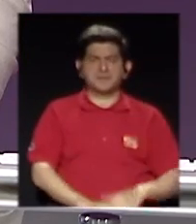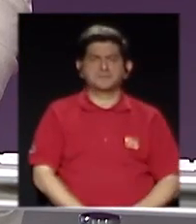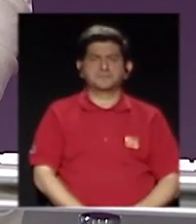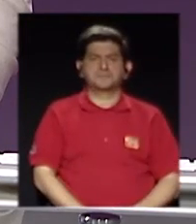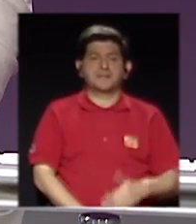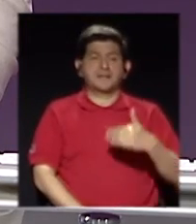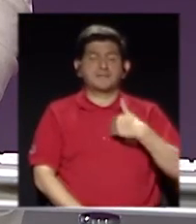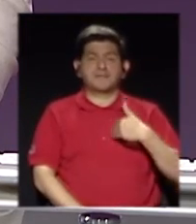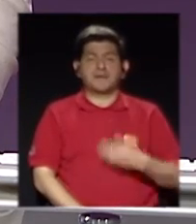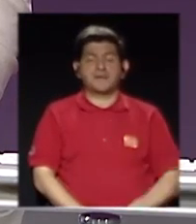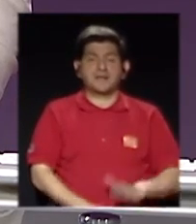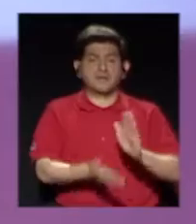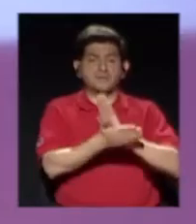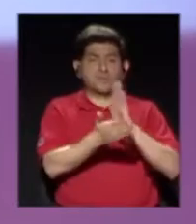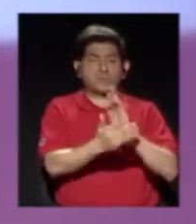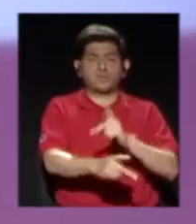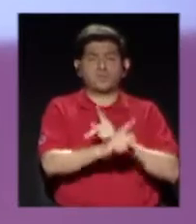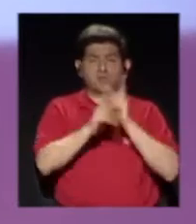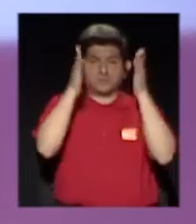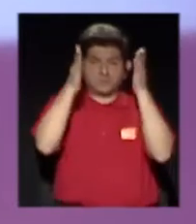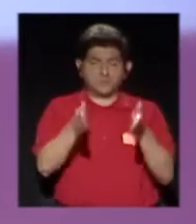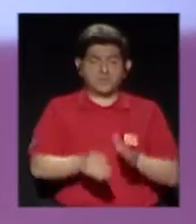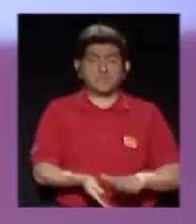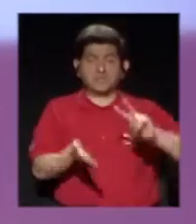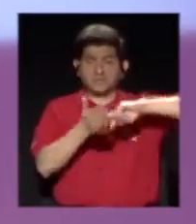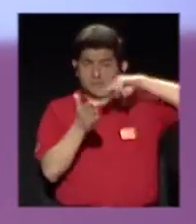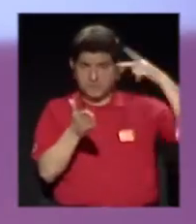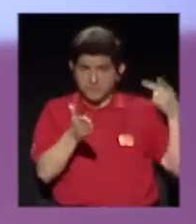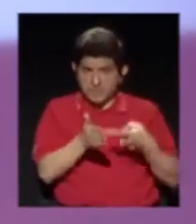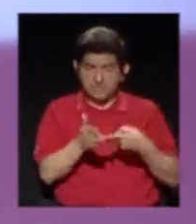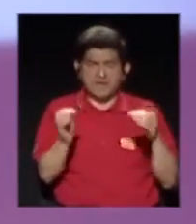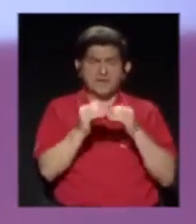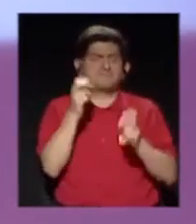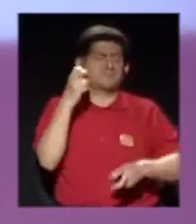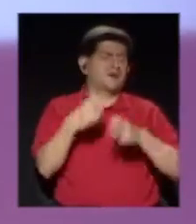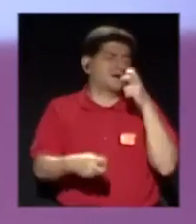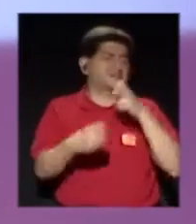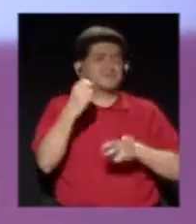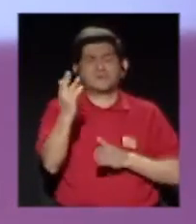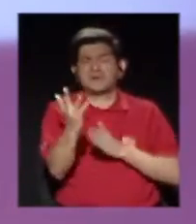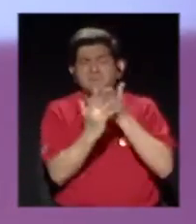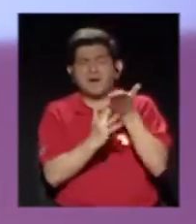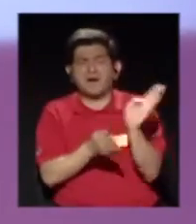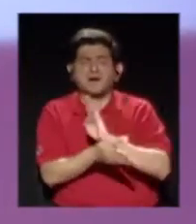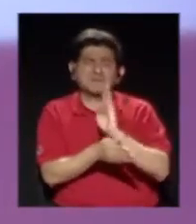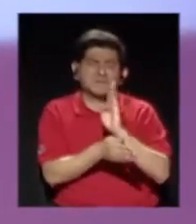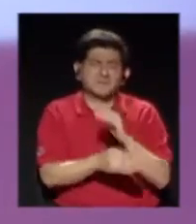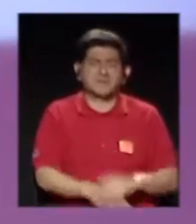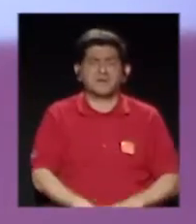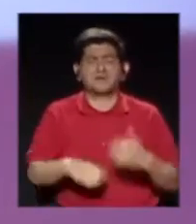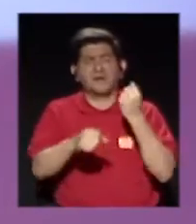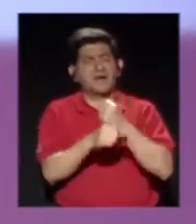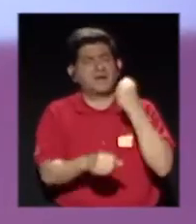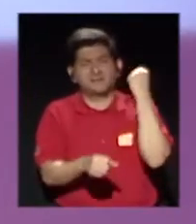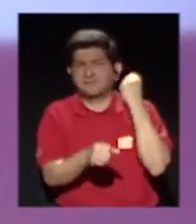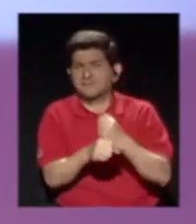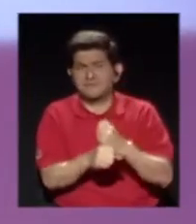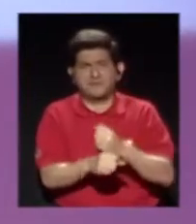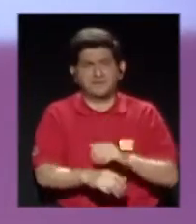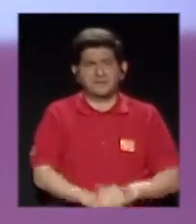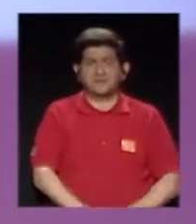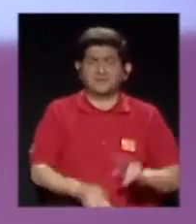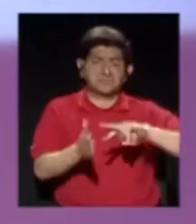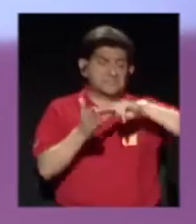tener un carnet de refugiado te implica tener más problemas en acceso al banco en acceso al empleo e